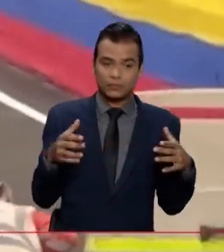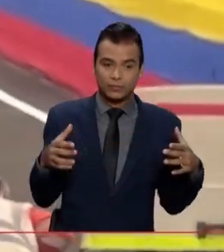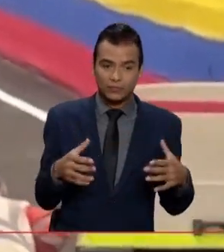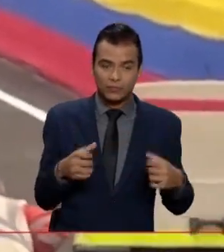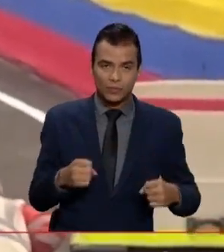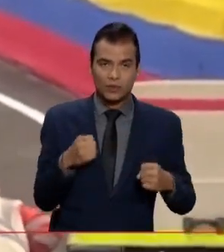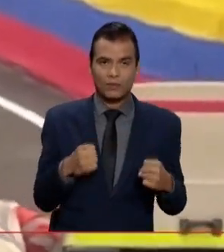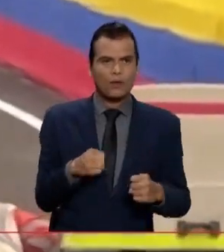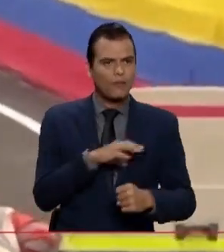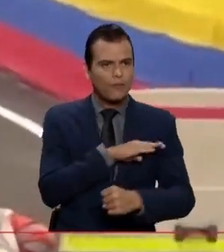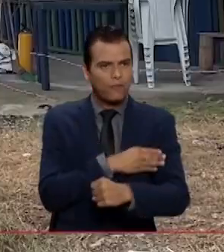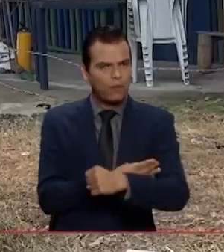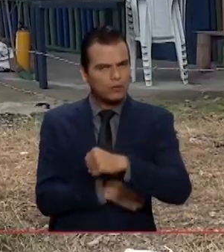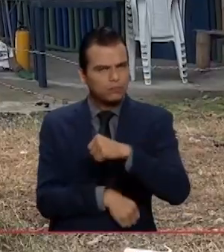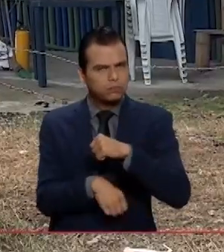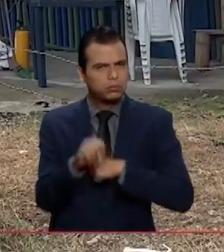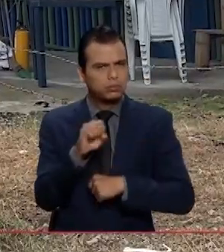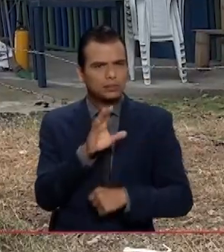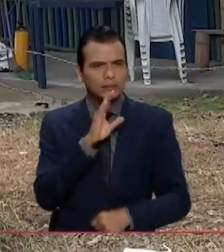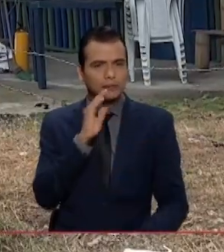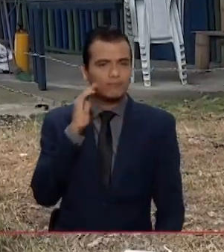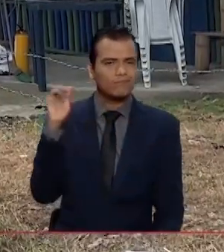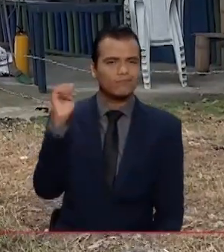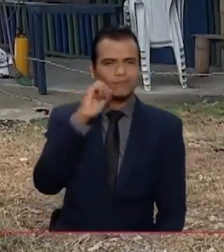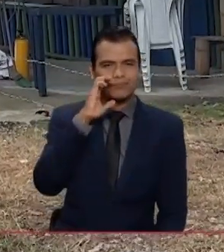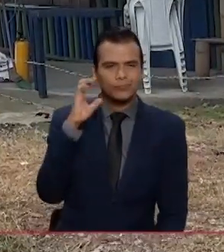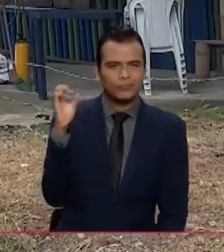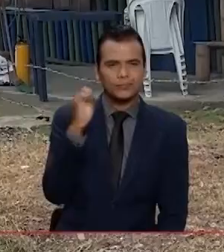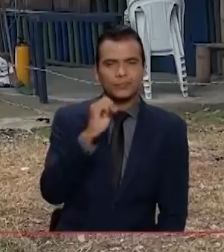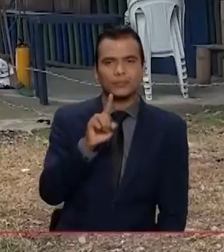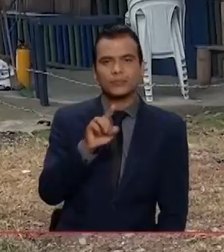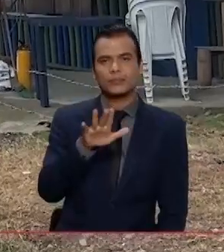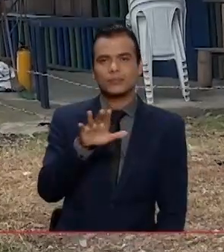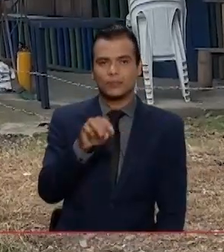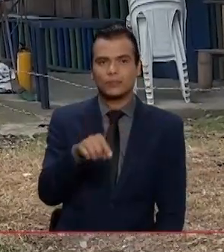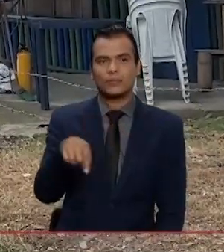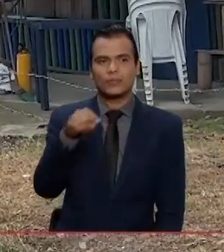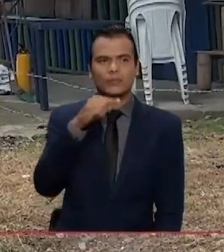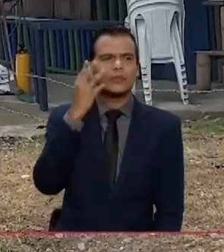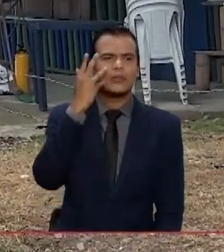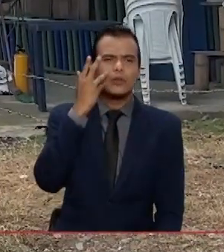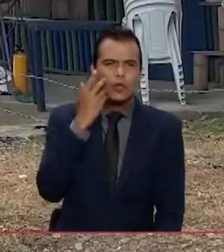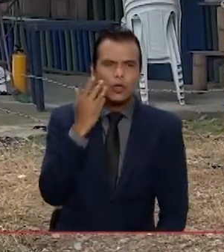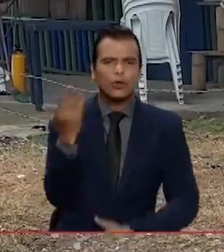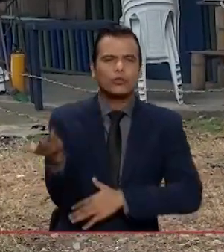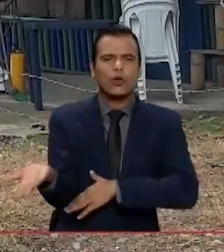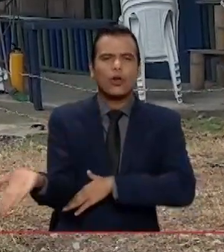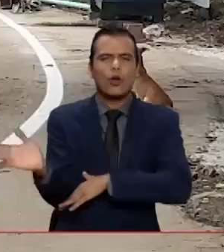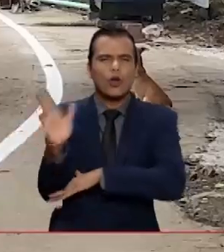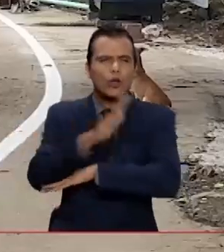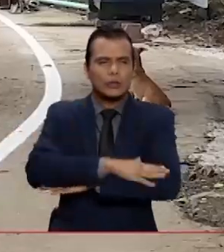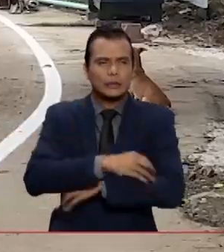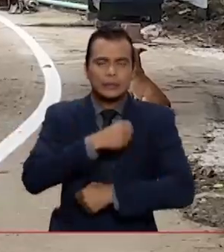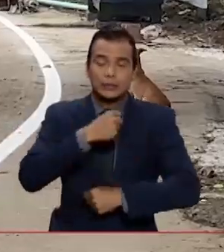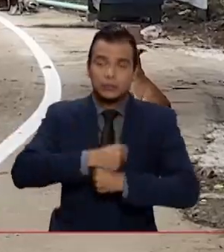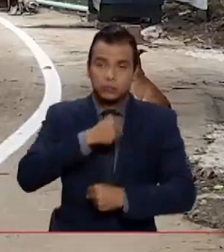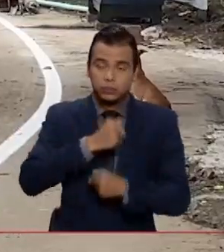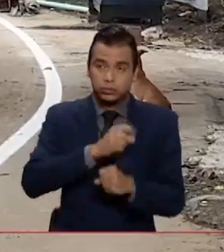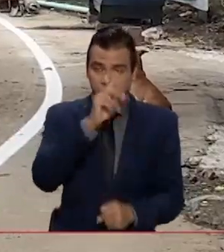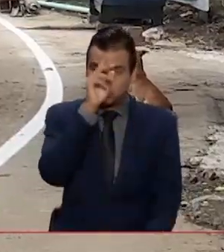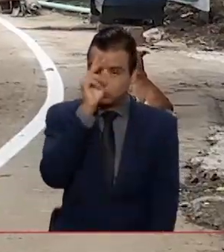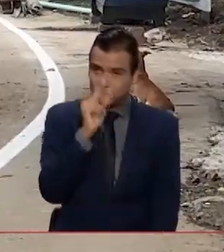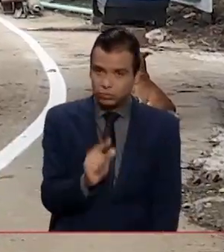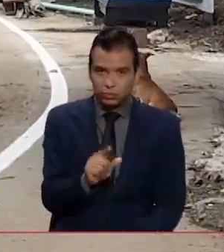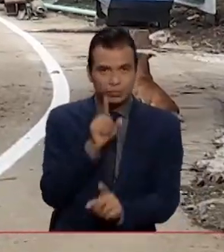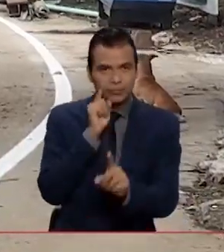más de 150 mujeres y hombres que 7x24 se dejaron la piel literalmente para